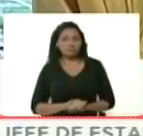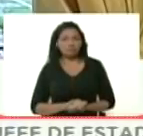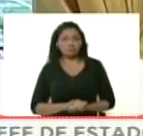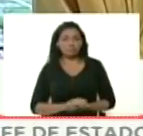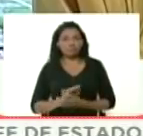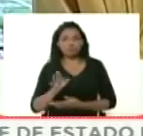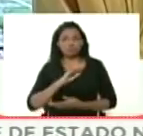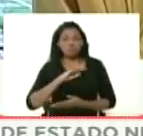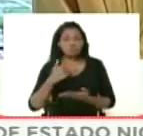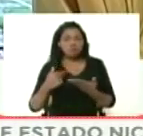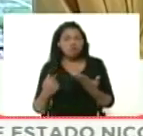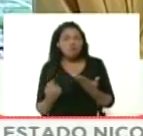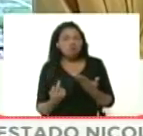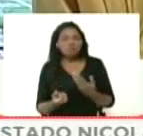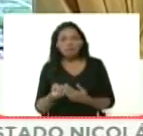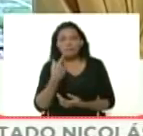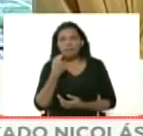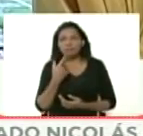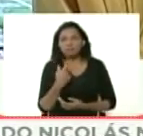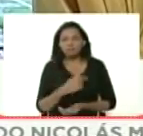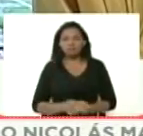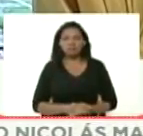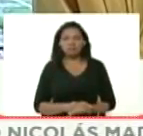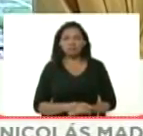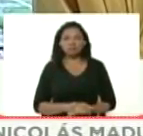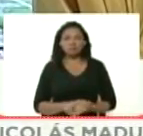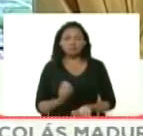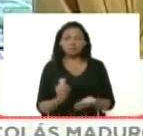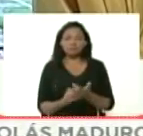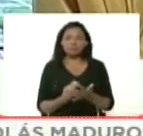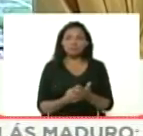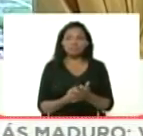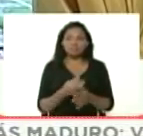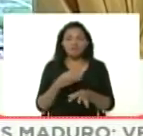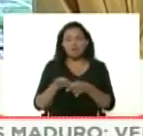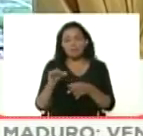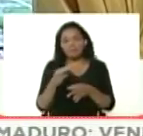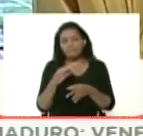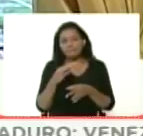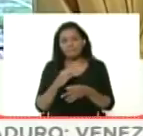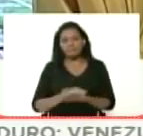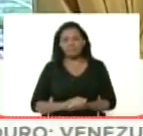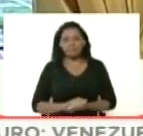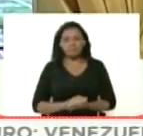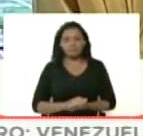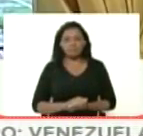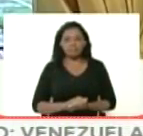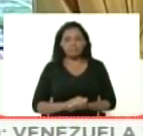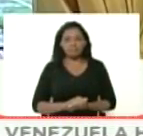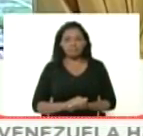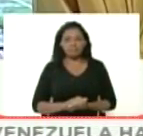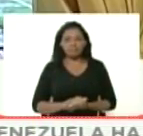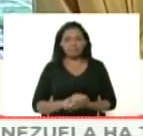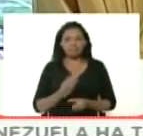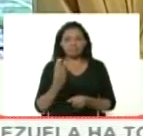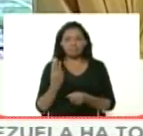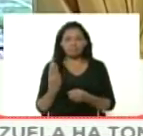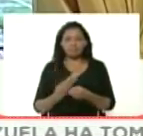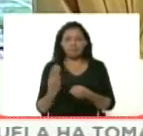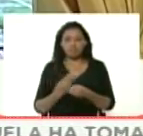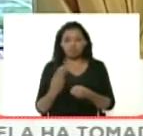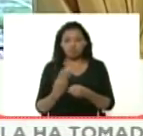sus insumos, sus medicinas, financiados en petro, financiados en moneda, en